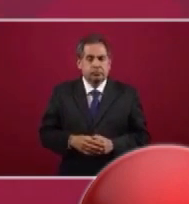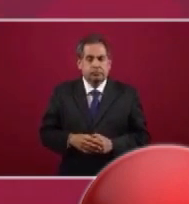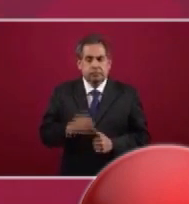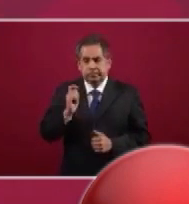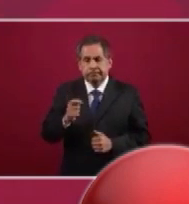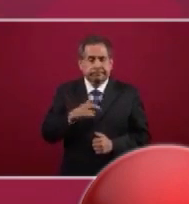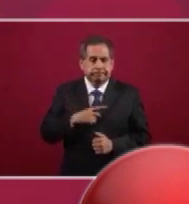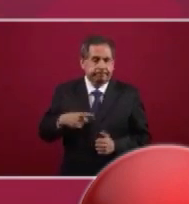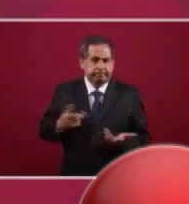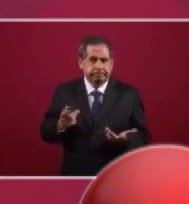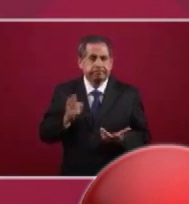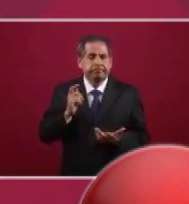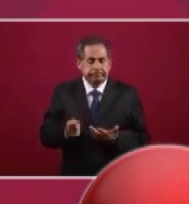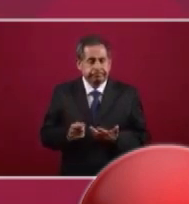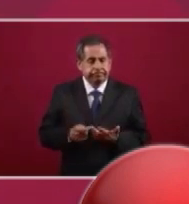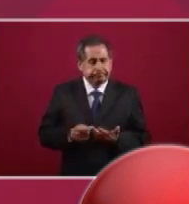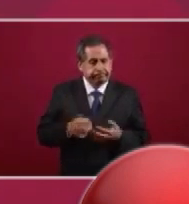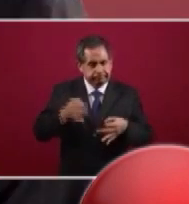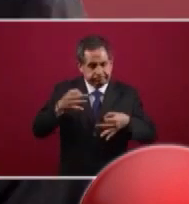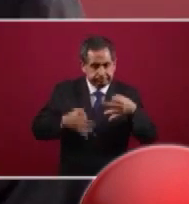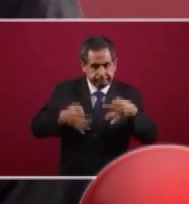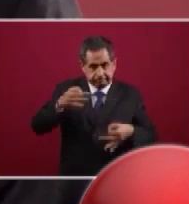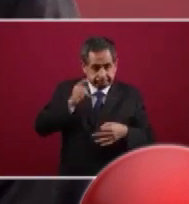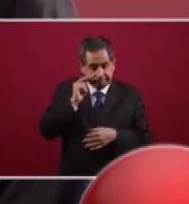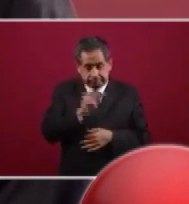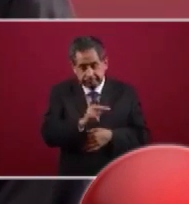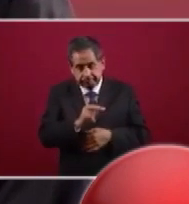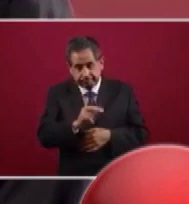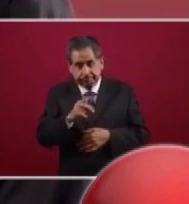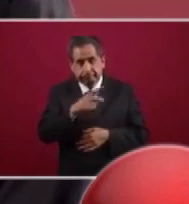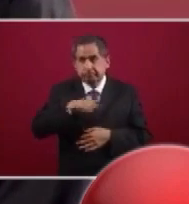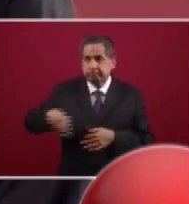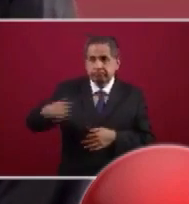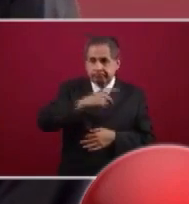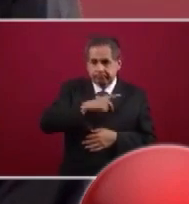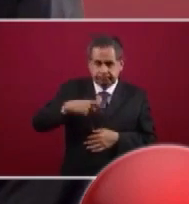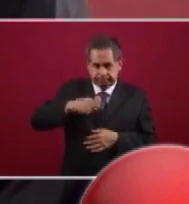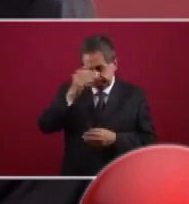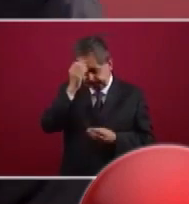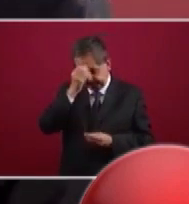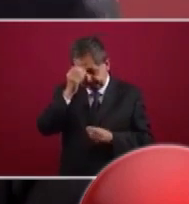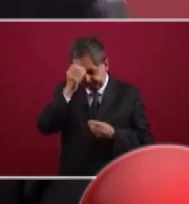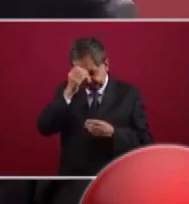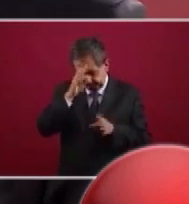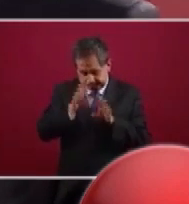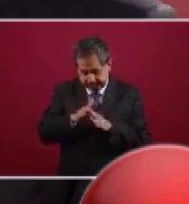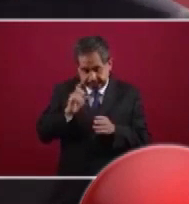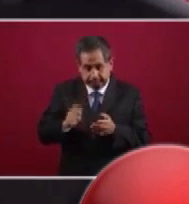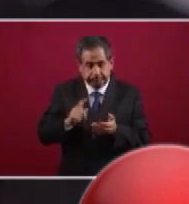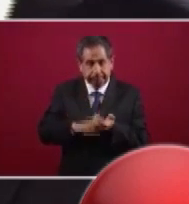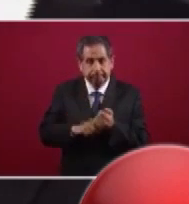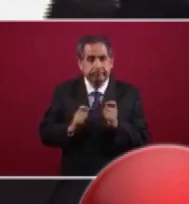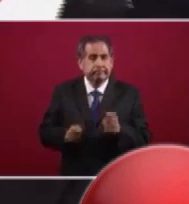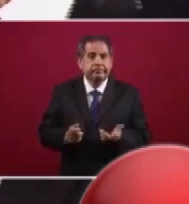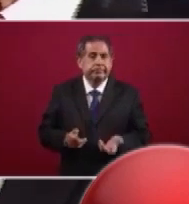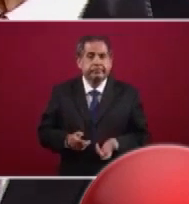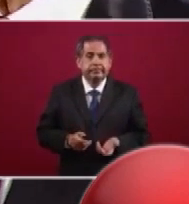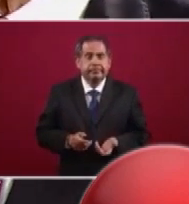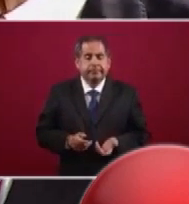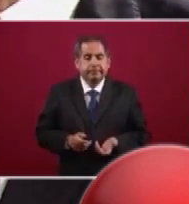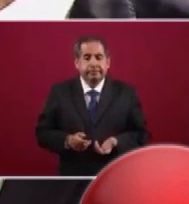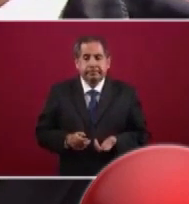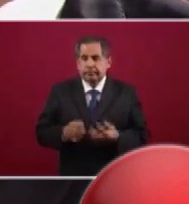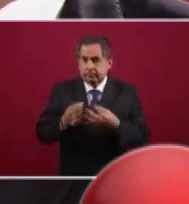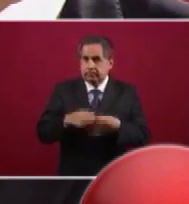esto debe de llevar a la reflexión acerca de